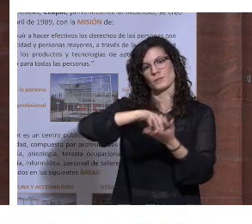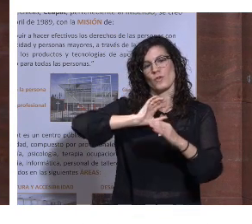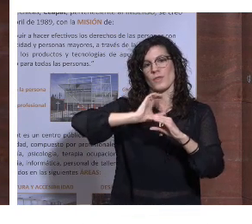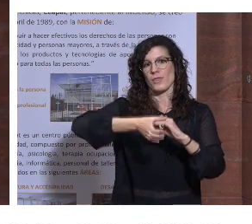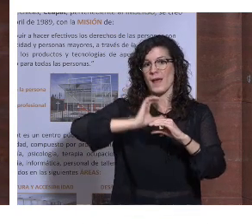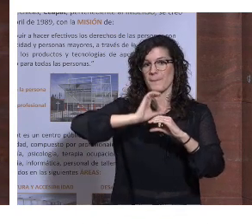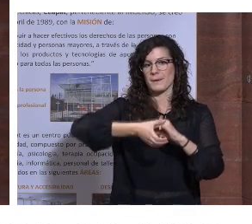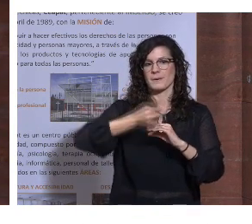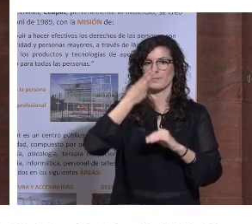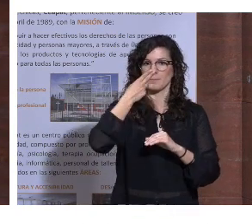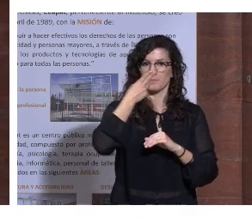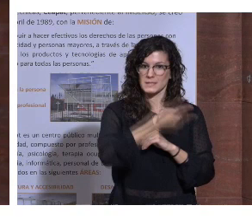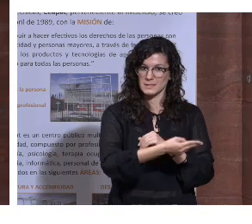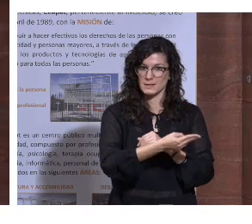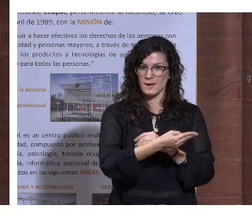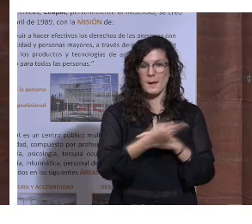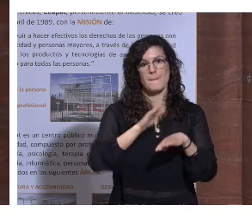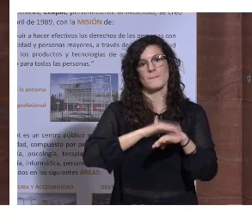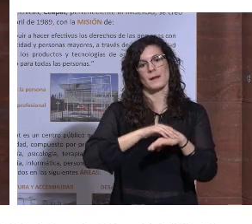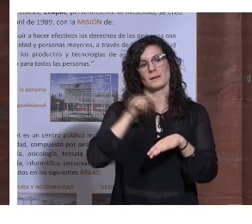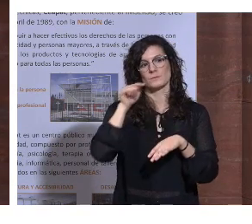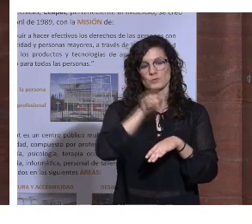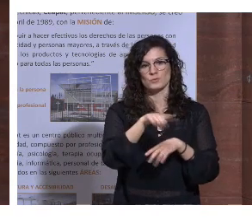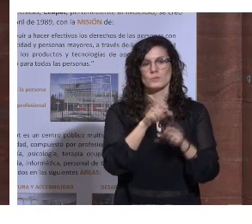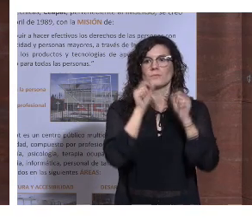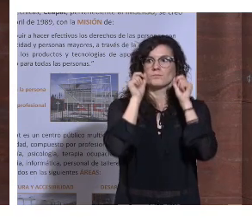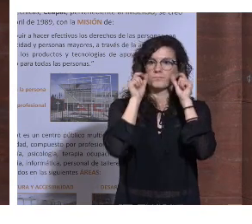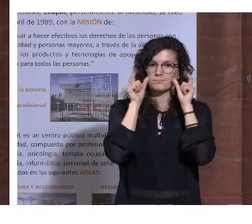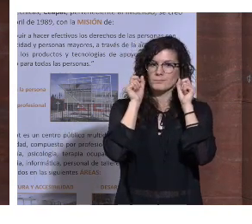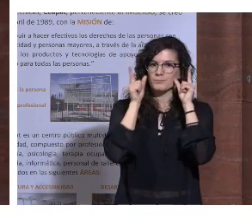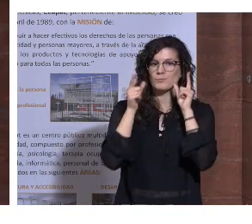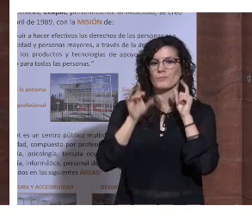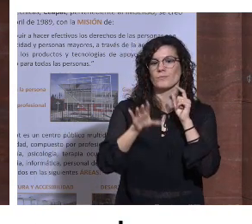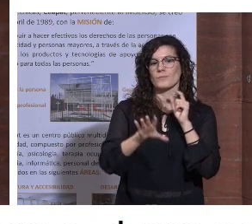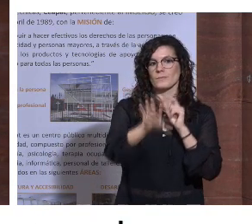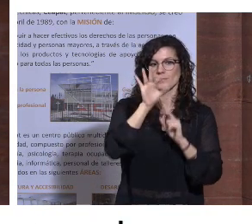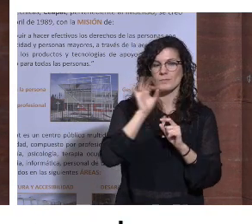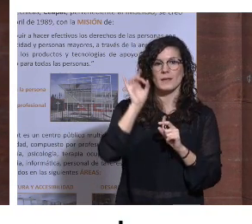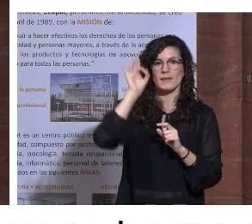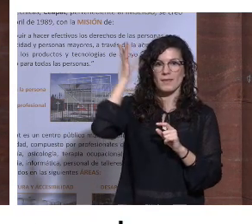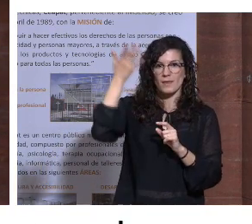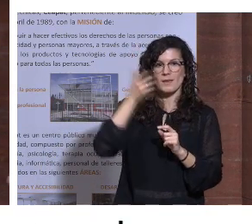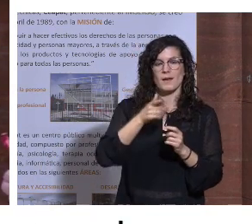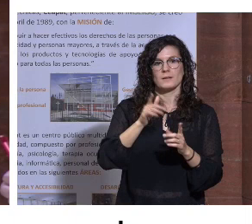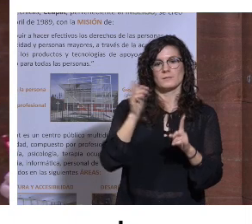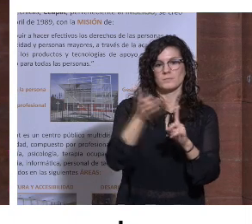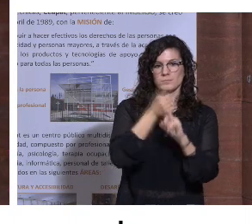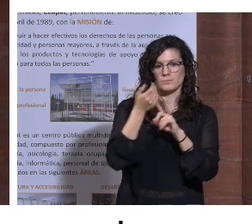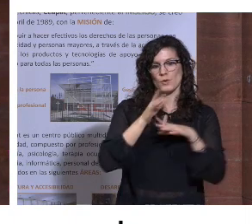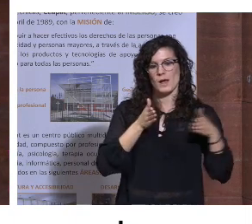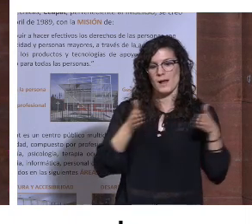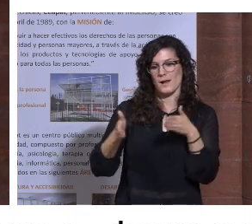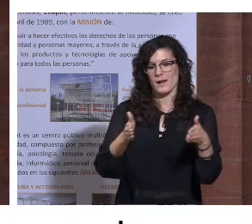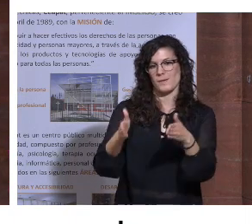para que descubras, tomes ideas, encuentres caminos. Ahora no te lo